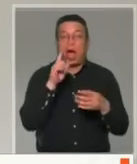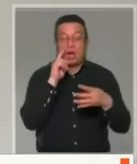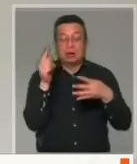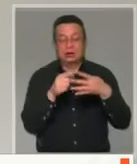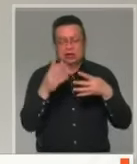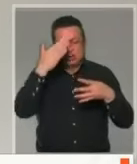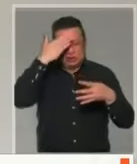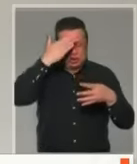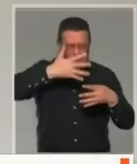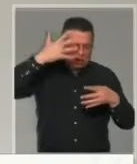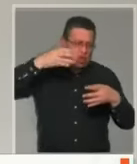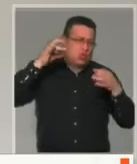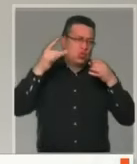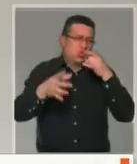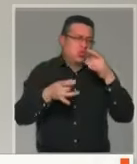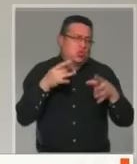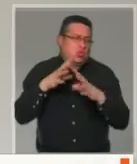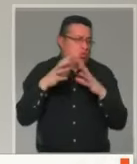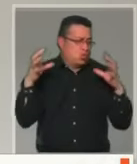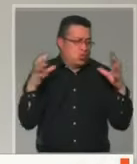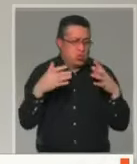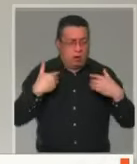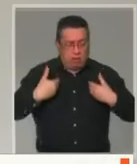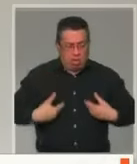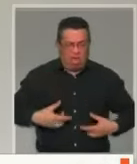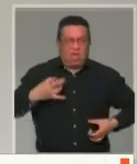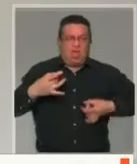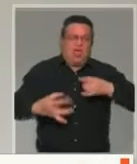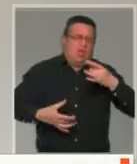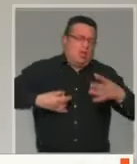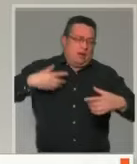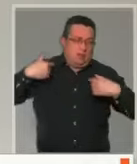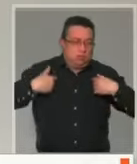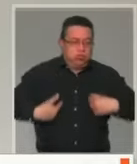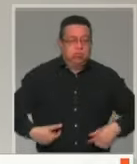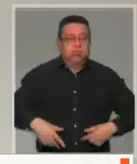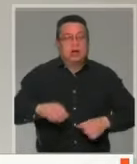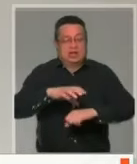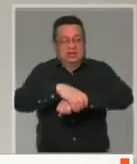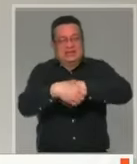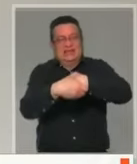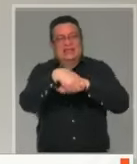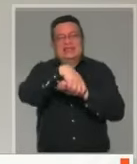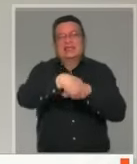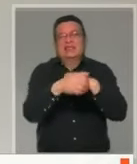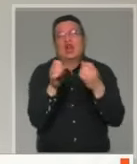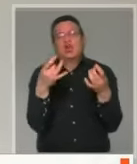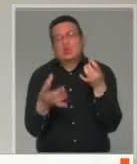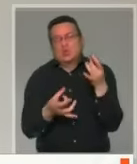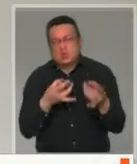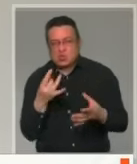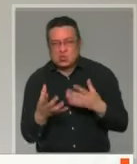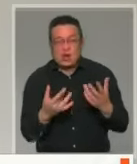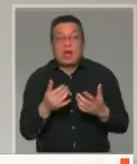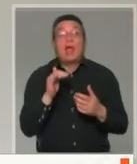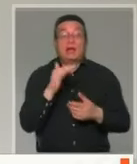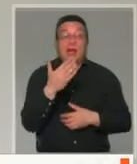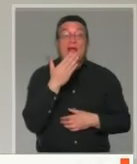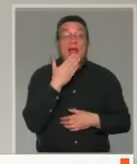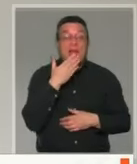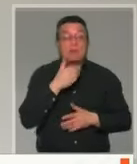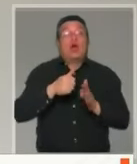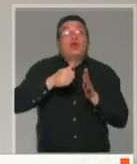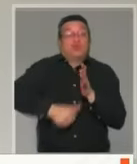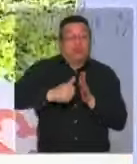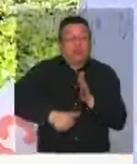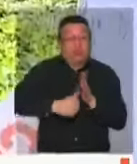cefalea, malestar general, dolor generalizado, dolores articulares e incluso de un cuadro digestivo